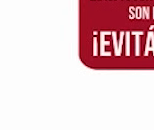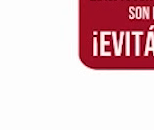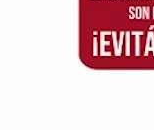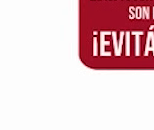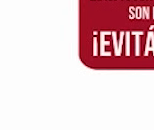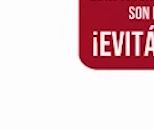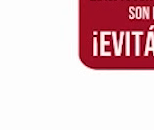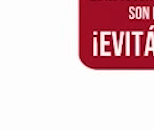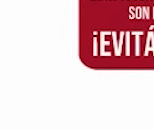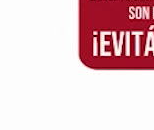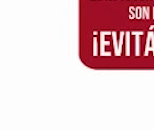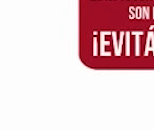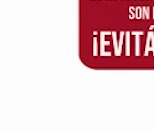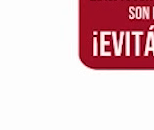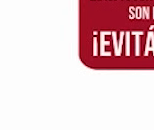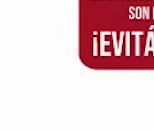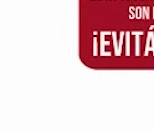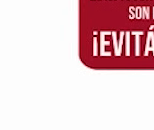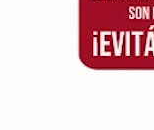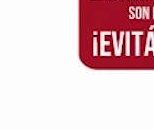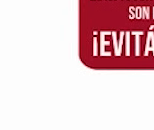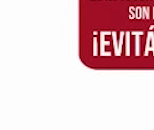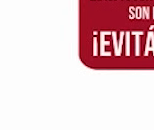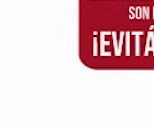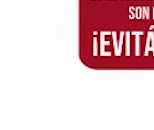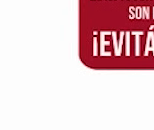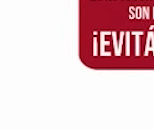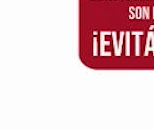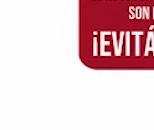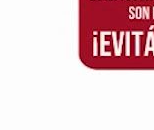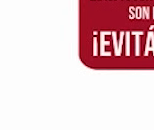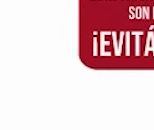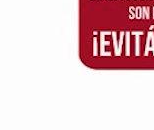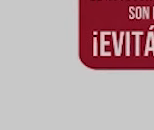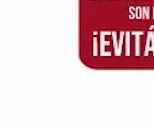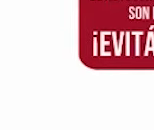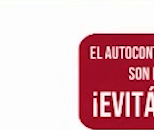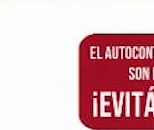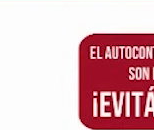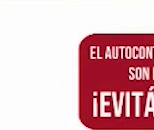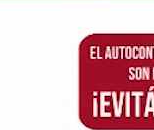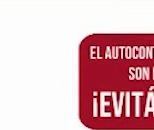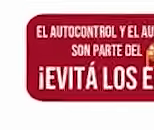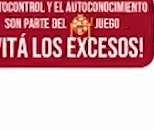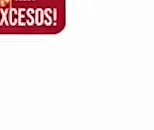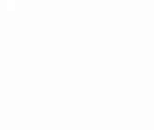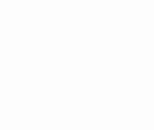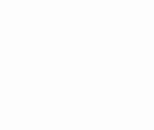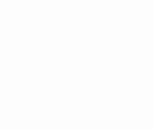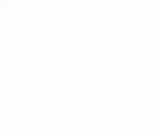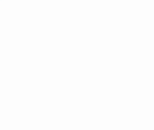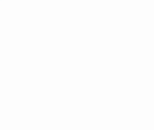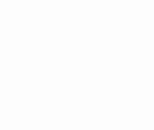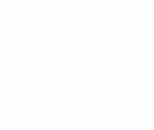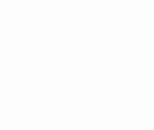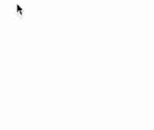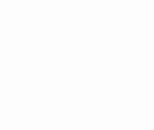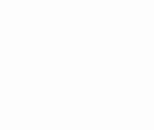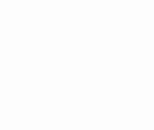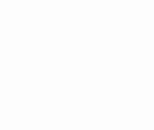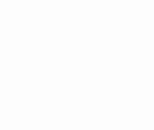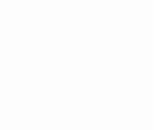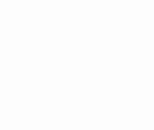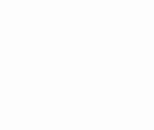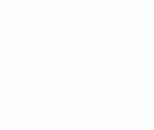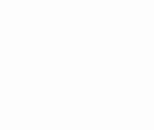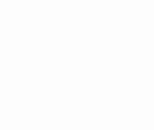que activar la casilla Juega Revancha. Y luego haces clic en el botón de agregar número. Una vez que tenés todos los